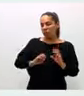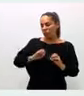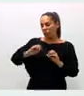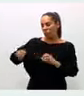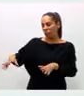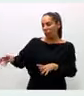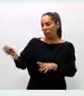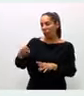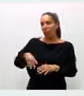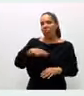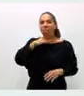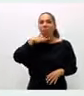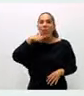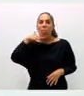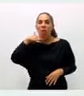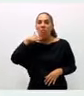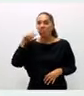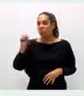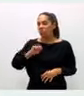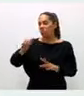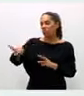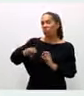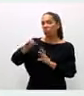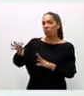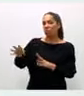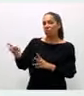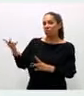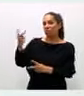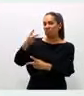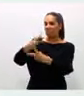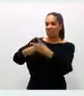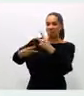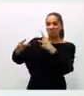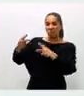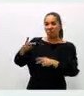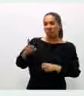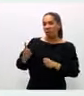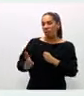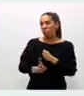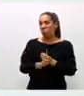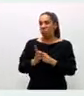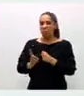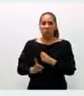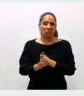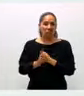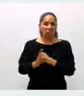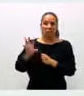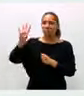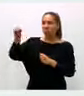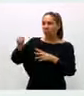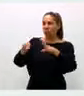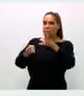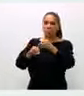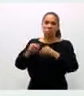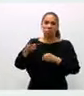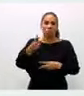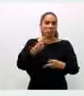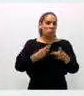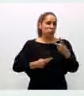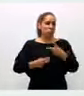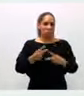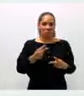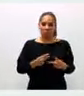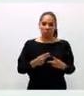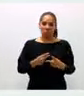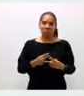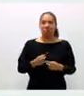esta expresión de Hargreaves, porque todos los problemas que tenía la sociedad, algunas personas los ubicaban en la escuela. Es que